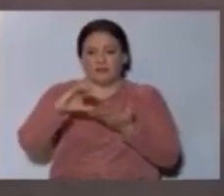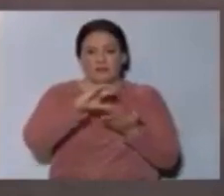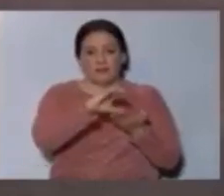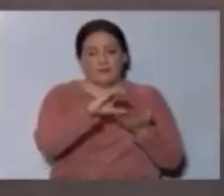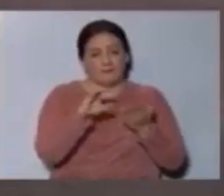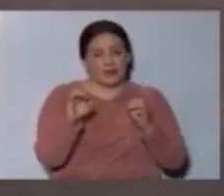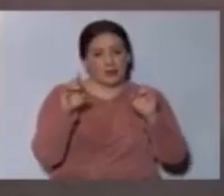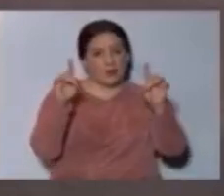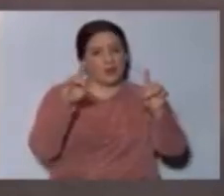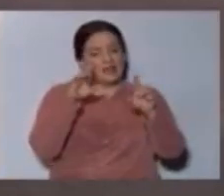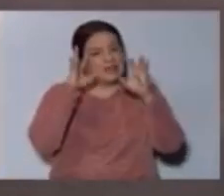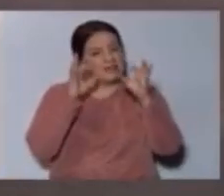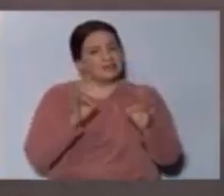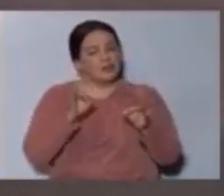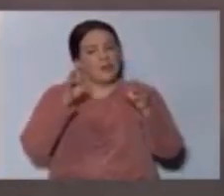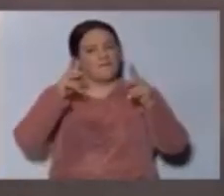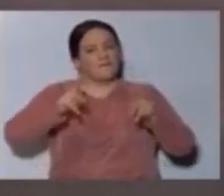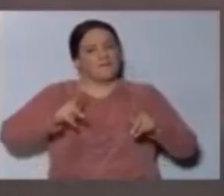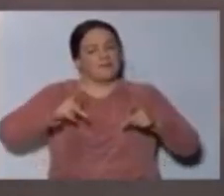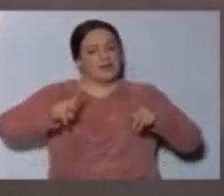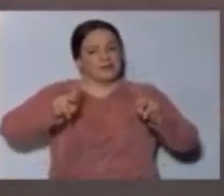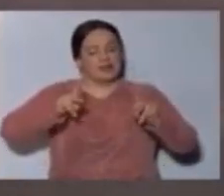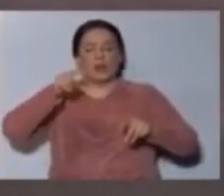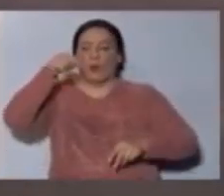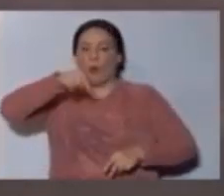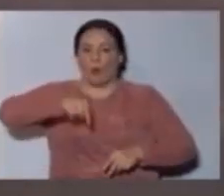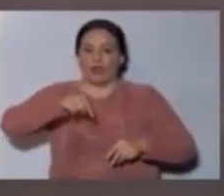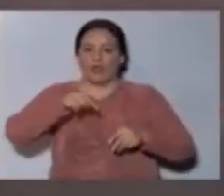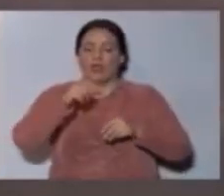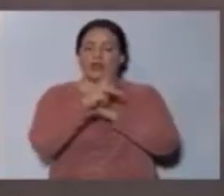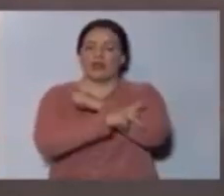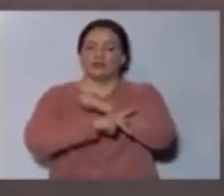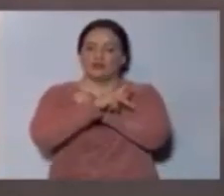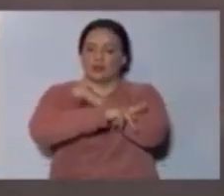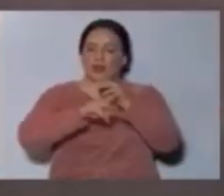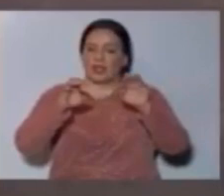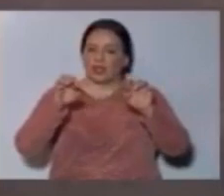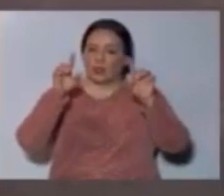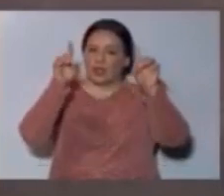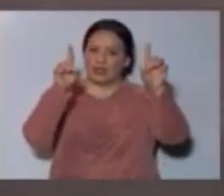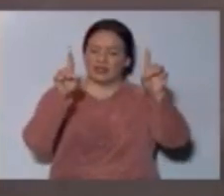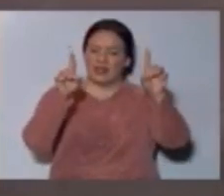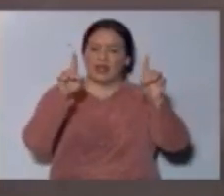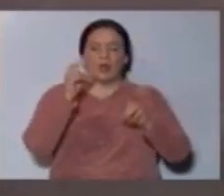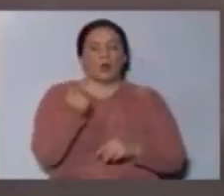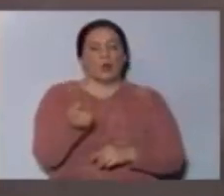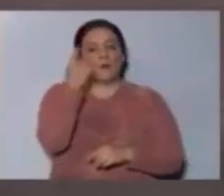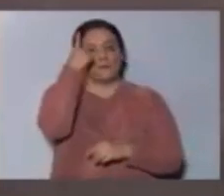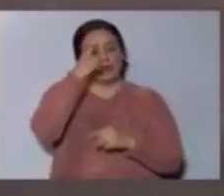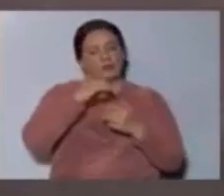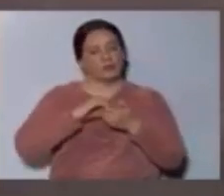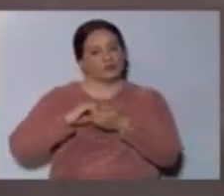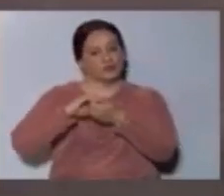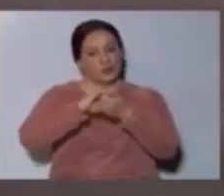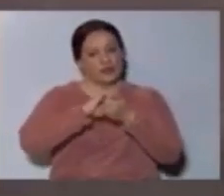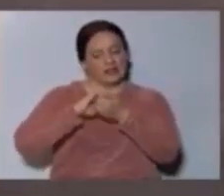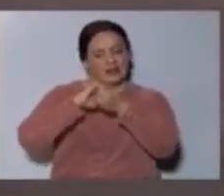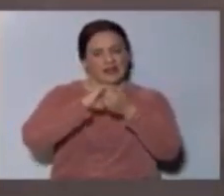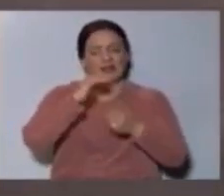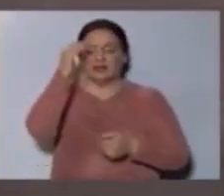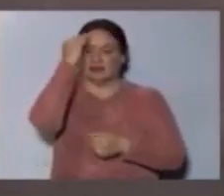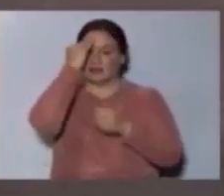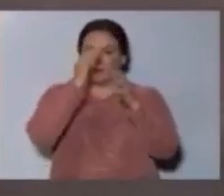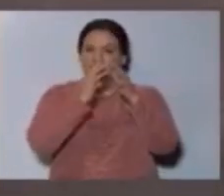Decisiones que permiten que hoy seamos una nación educada, que comprende de solidaridad, que sabe que